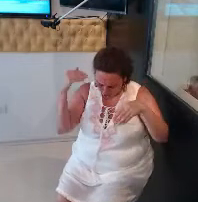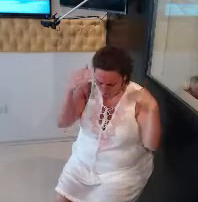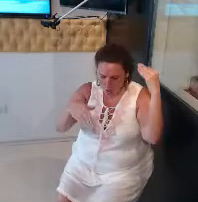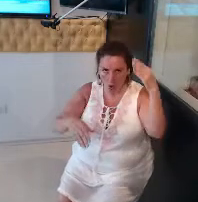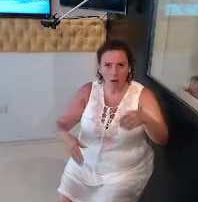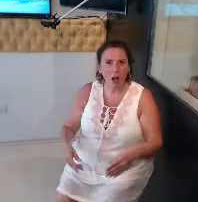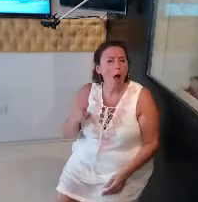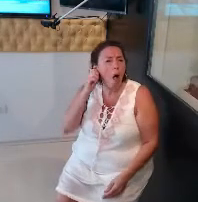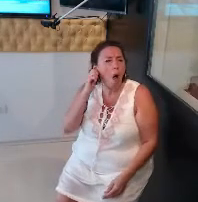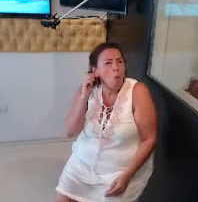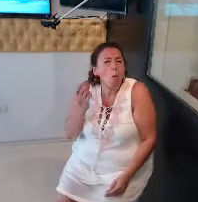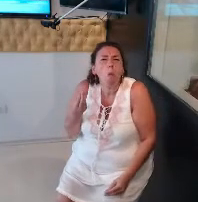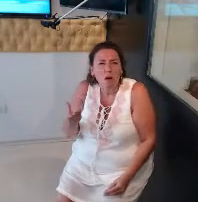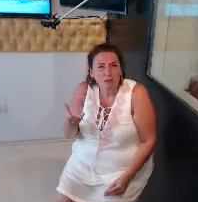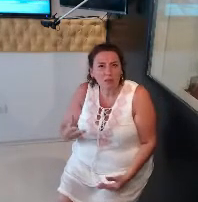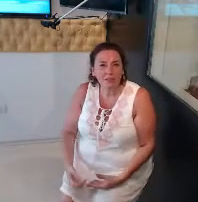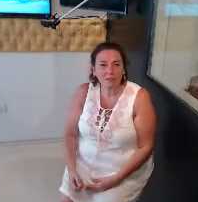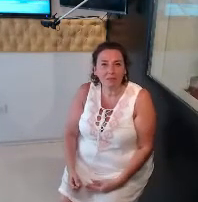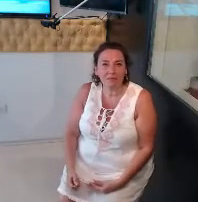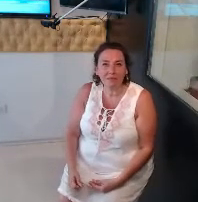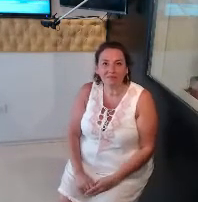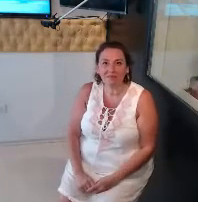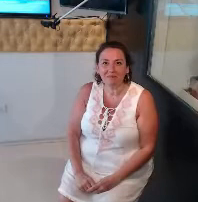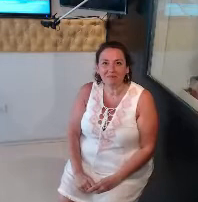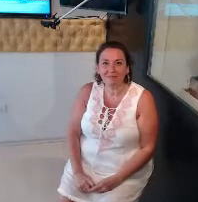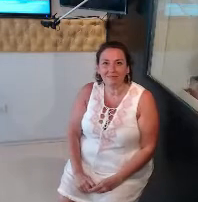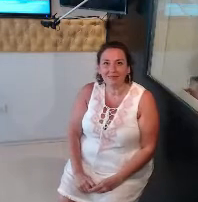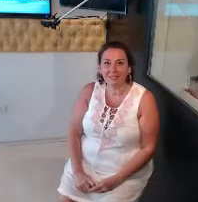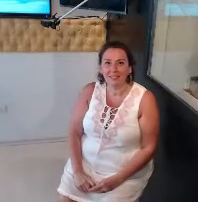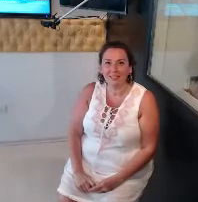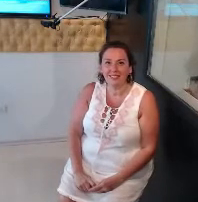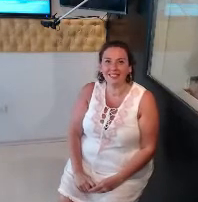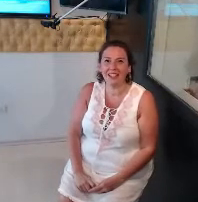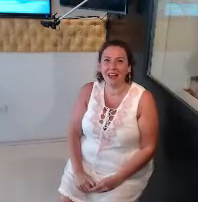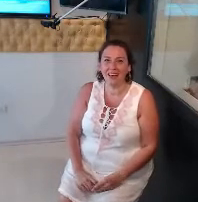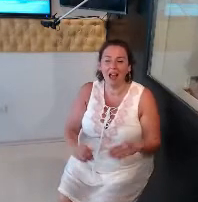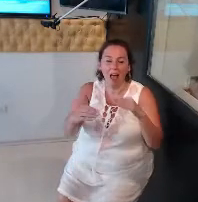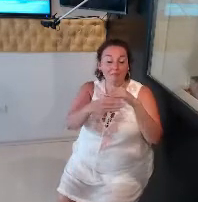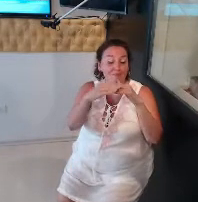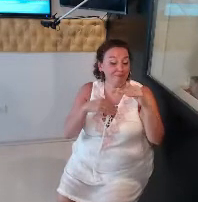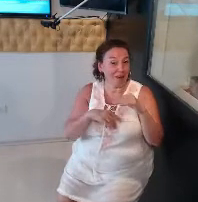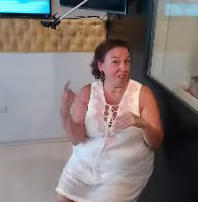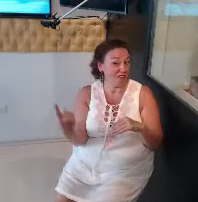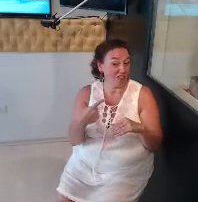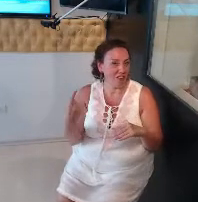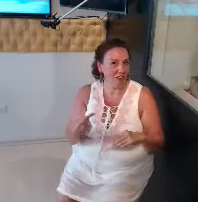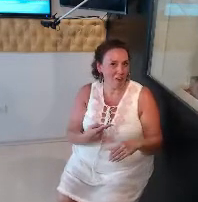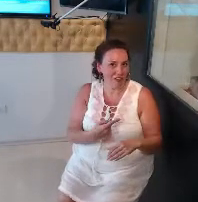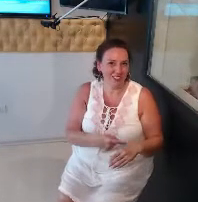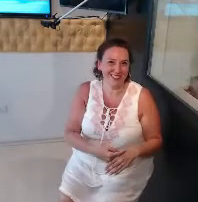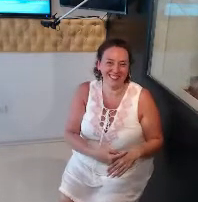¿Cuántos años tiene esta muchacha? Menos que nosotros. Menos que ustedes, sí. Eso es fácil. 17 tiene.